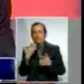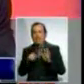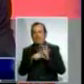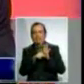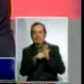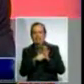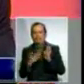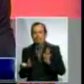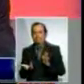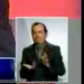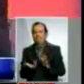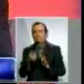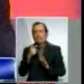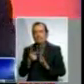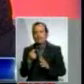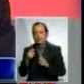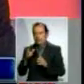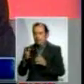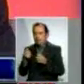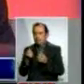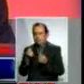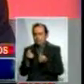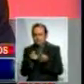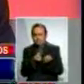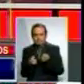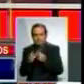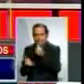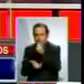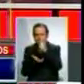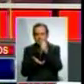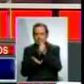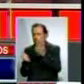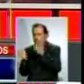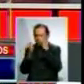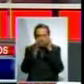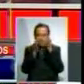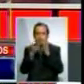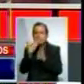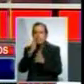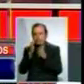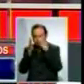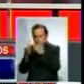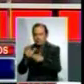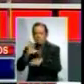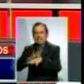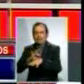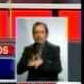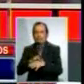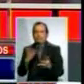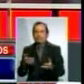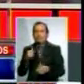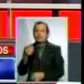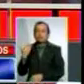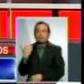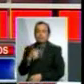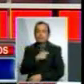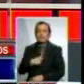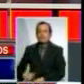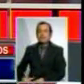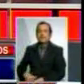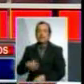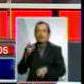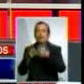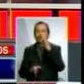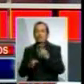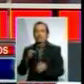recursos que deberían estar ocupados en mejorar la salud de las personas y que aparentemente acertamos el porque teníamos recientemente al presente la corte suprema sergio